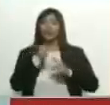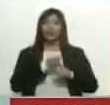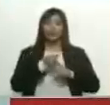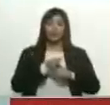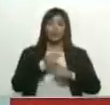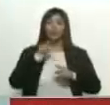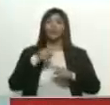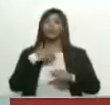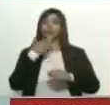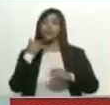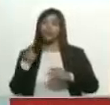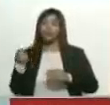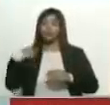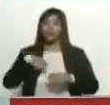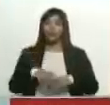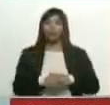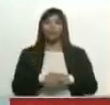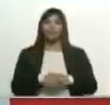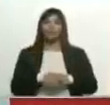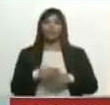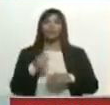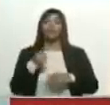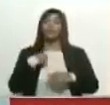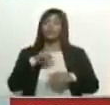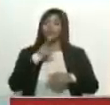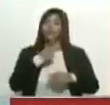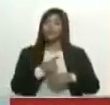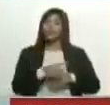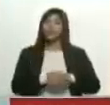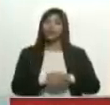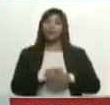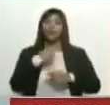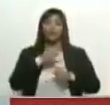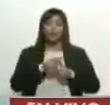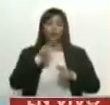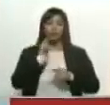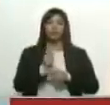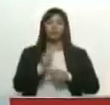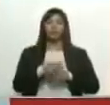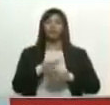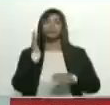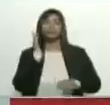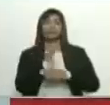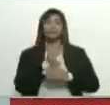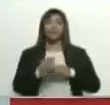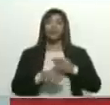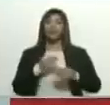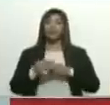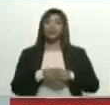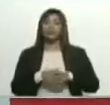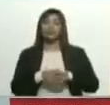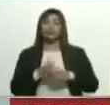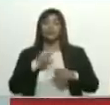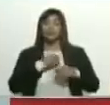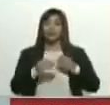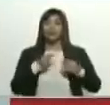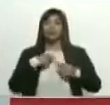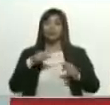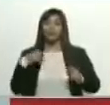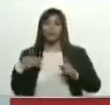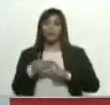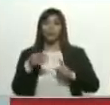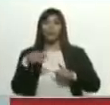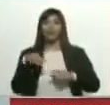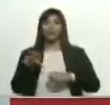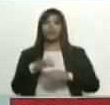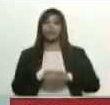mejoras salariales, sino más bien que estaban siendo juzgados por realizar actos conspirativos contra el Estado.